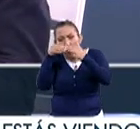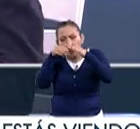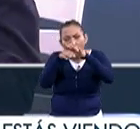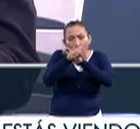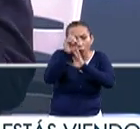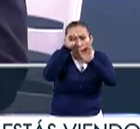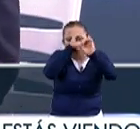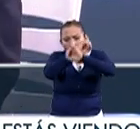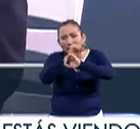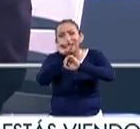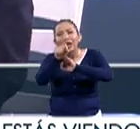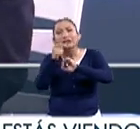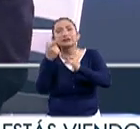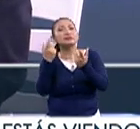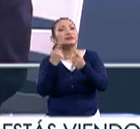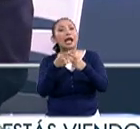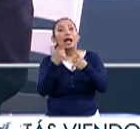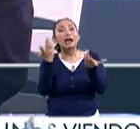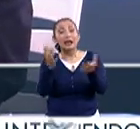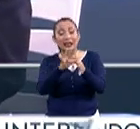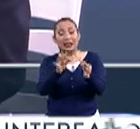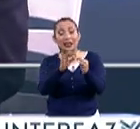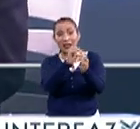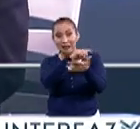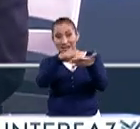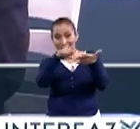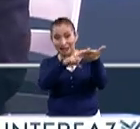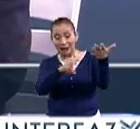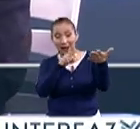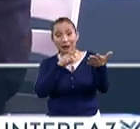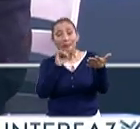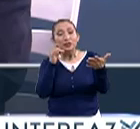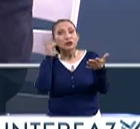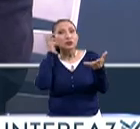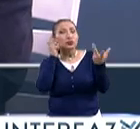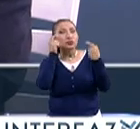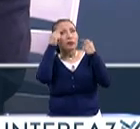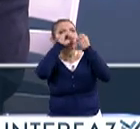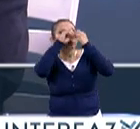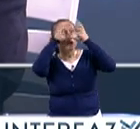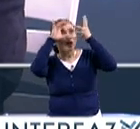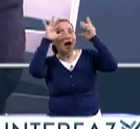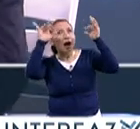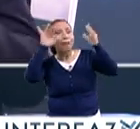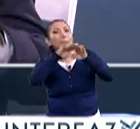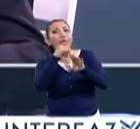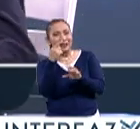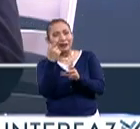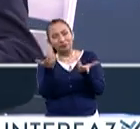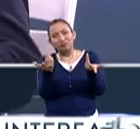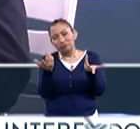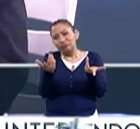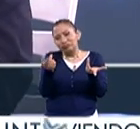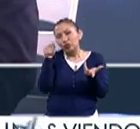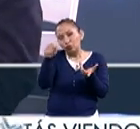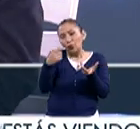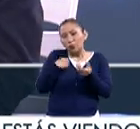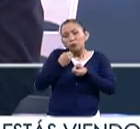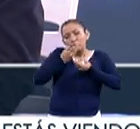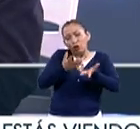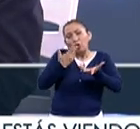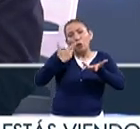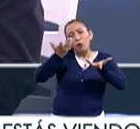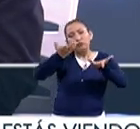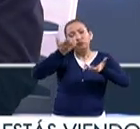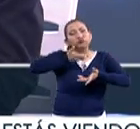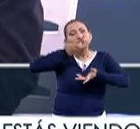en donde finalmente quien termina de construir los versos es quien los escucha, quien los está leyendo, porque a pesar de que compartimos un